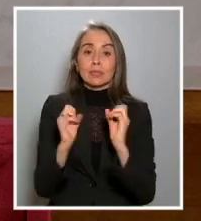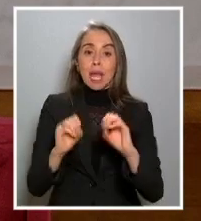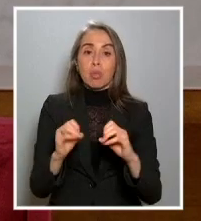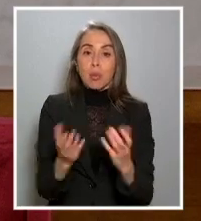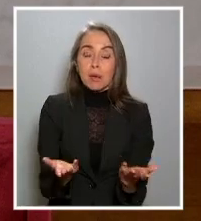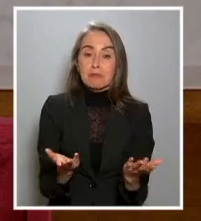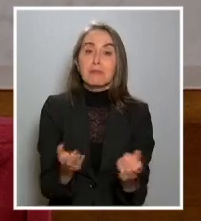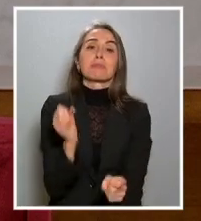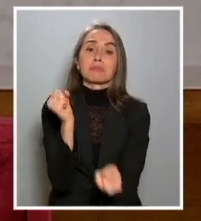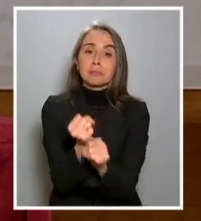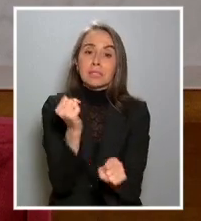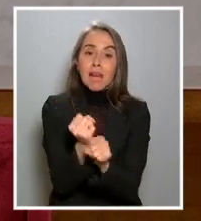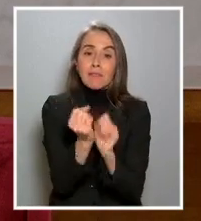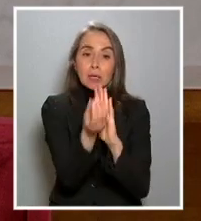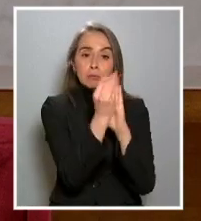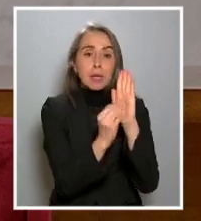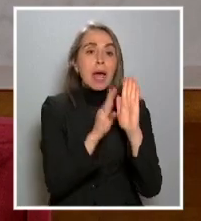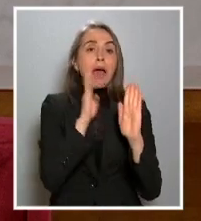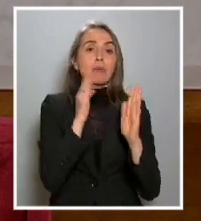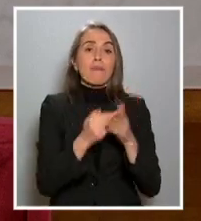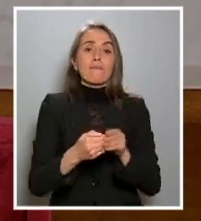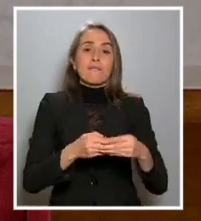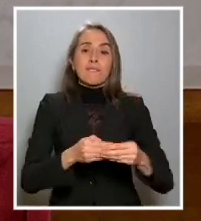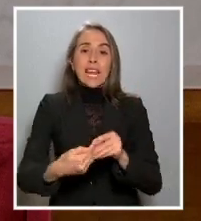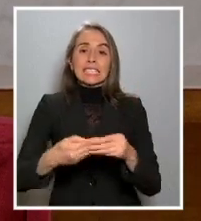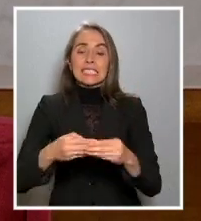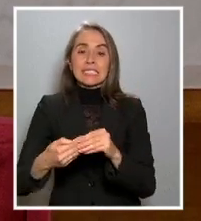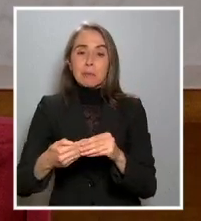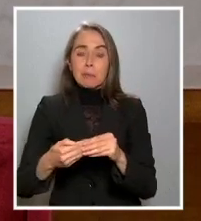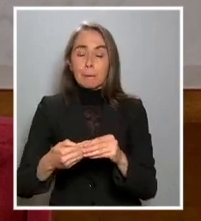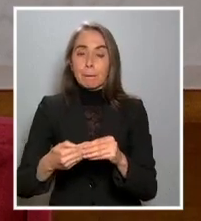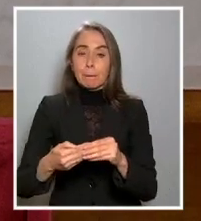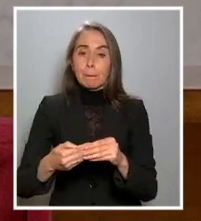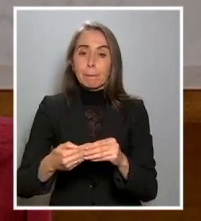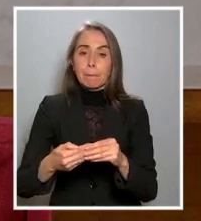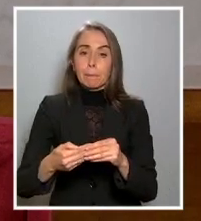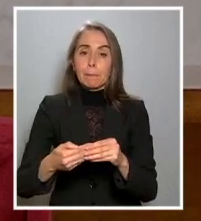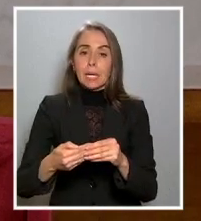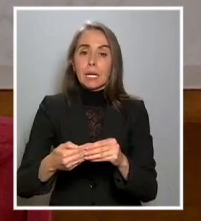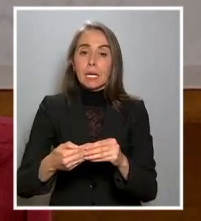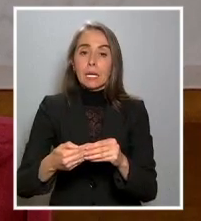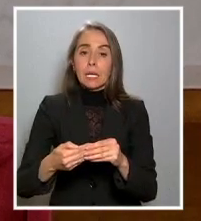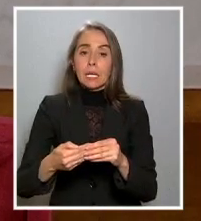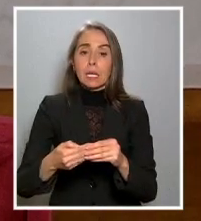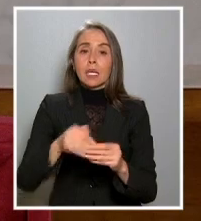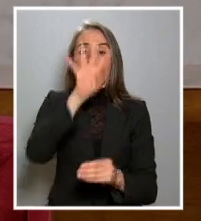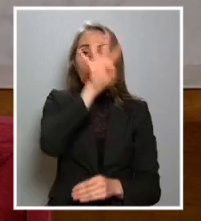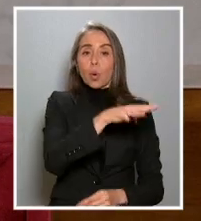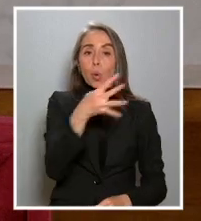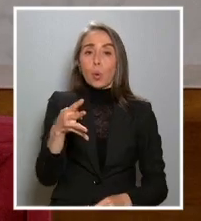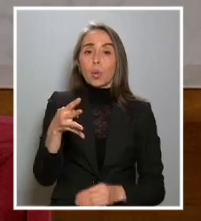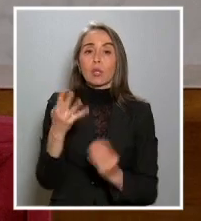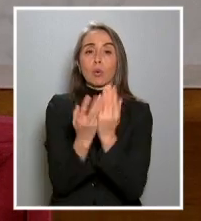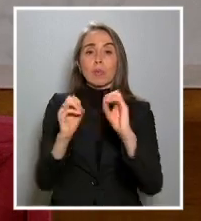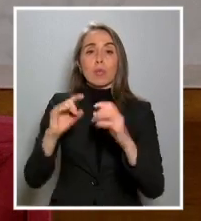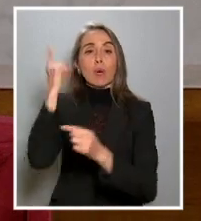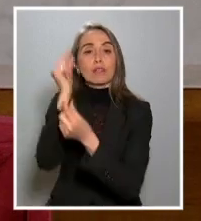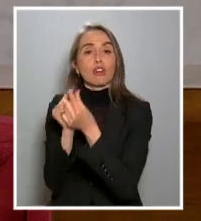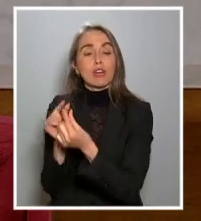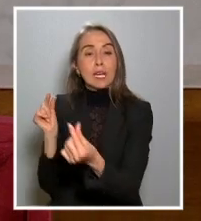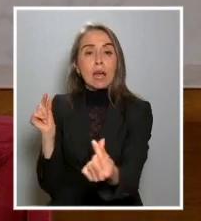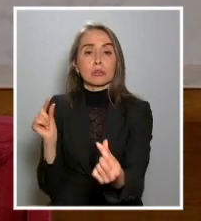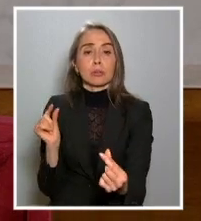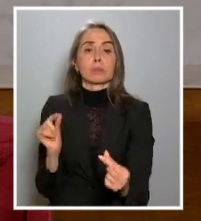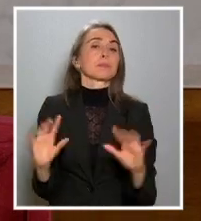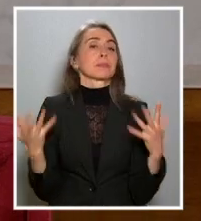Por ello estamos trabajando en una actualización y flexibilización del currículum nacional.